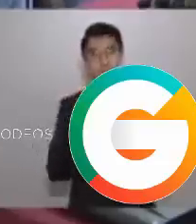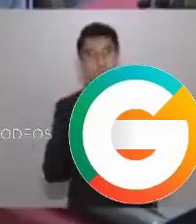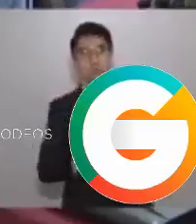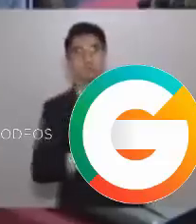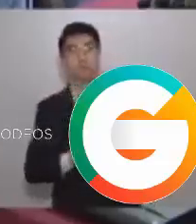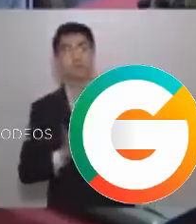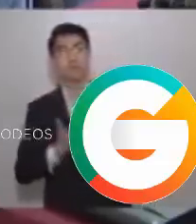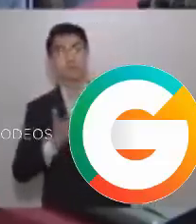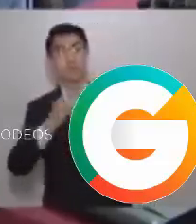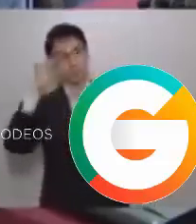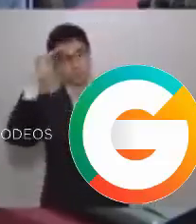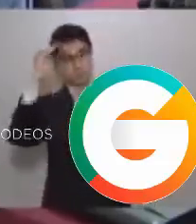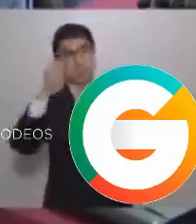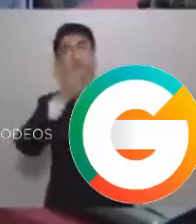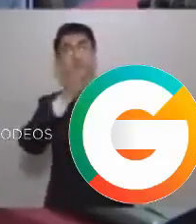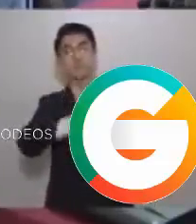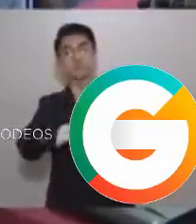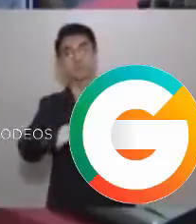El tema de la...